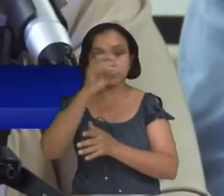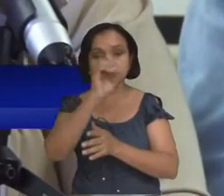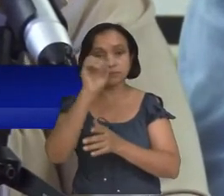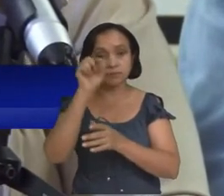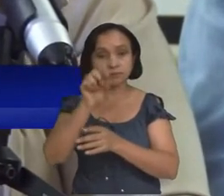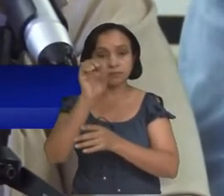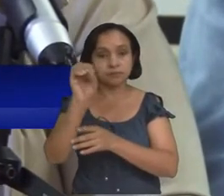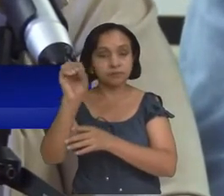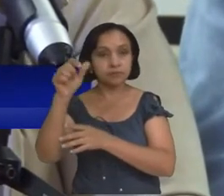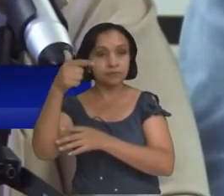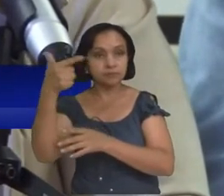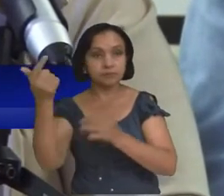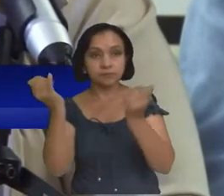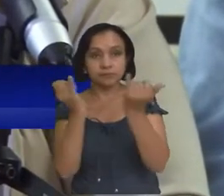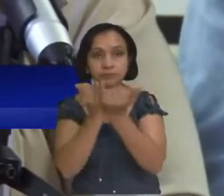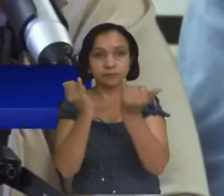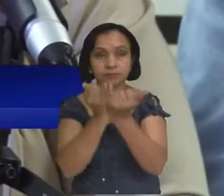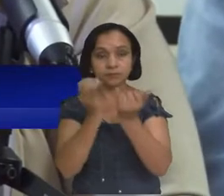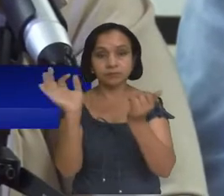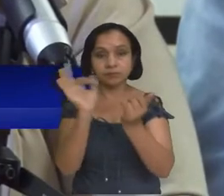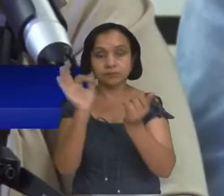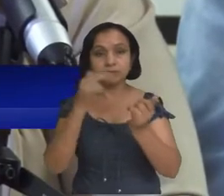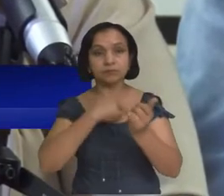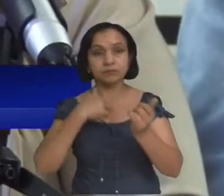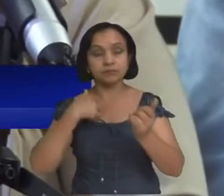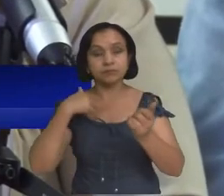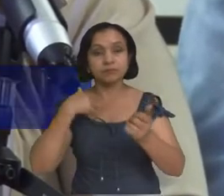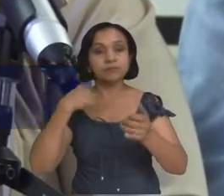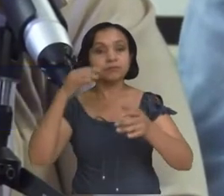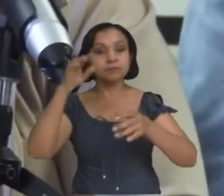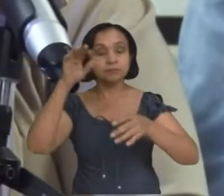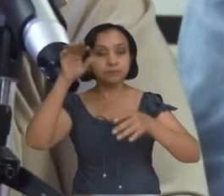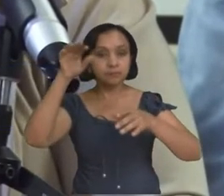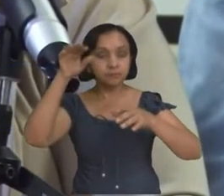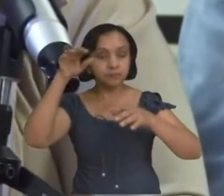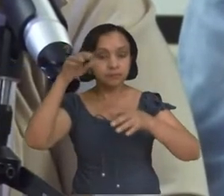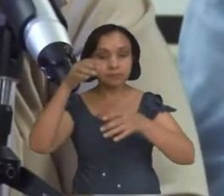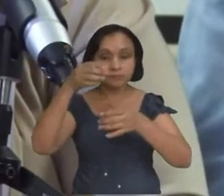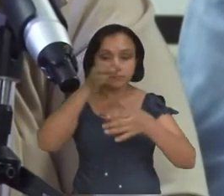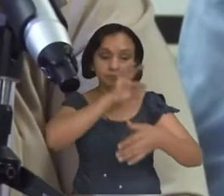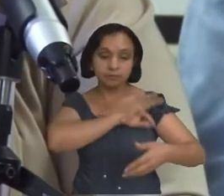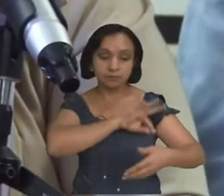7.698.07. Igual será este el salario de industria